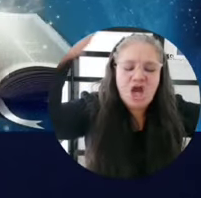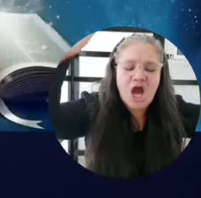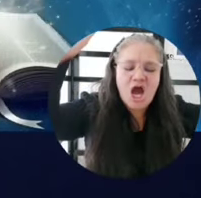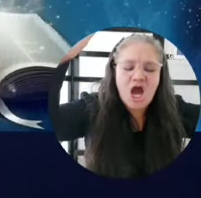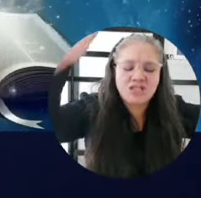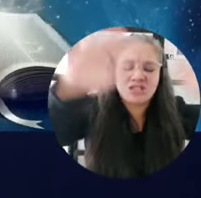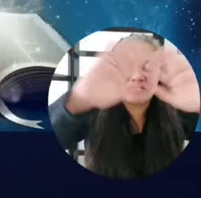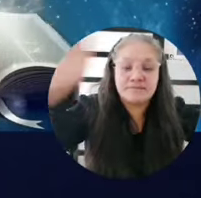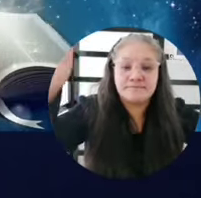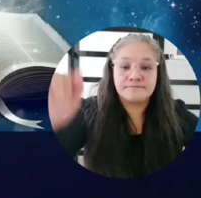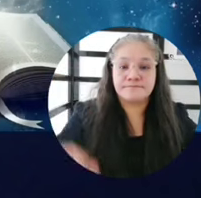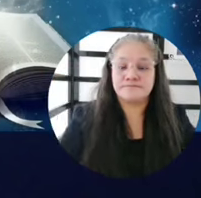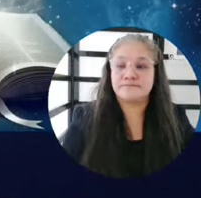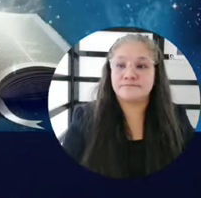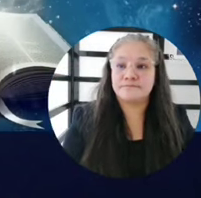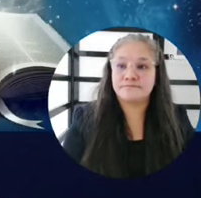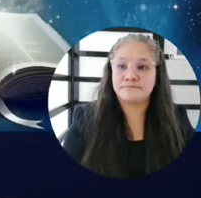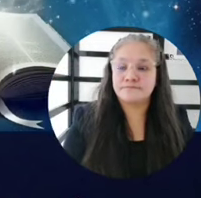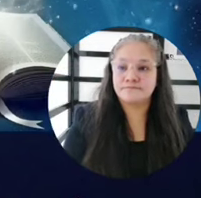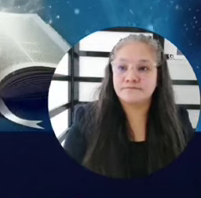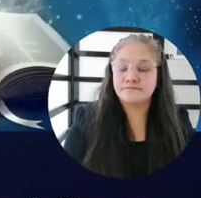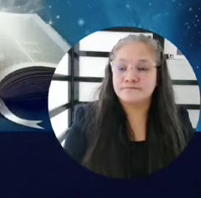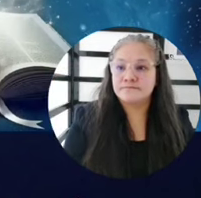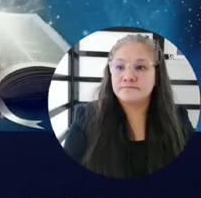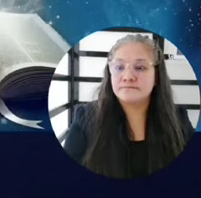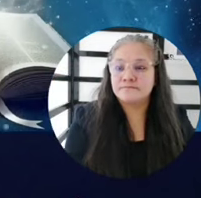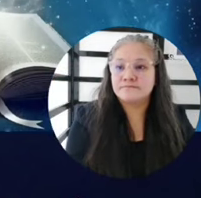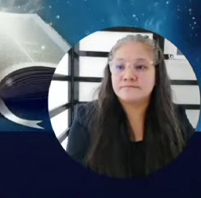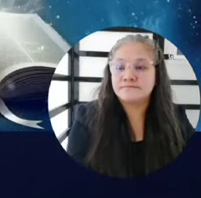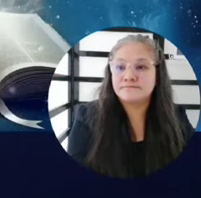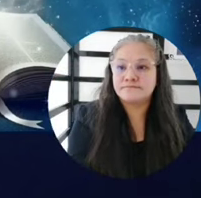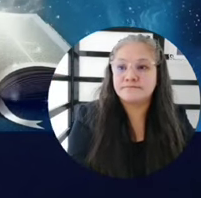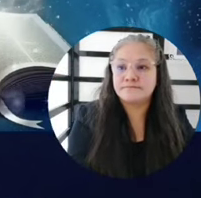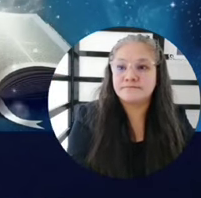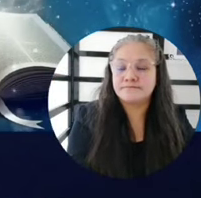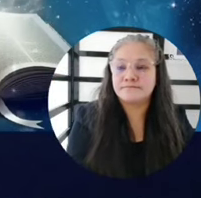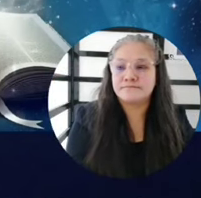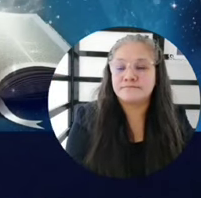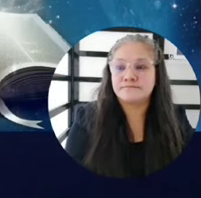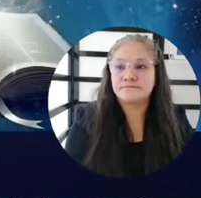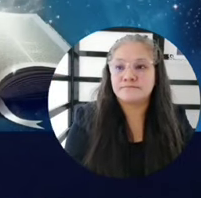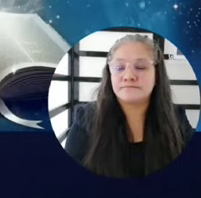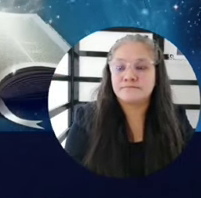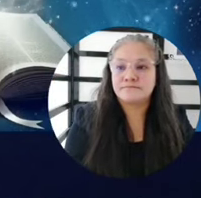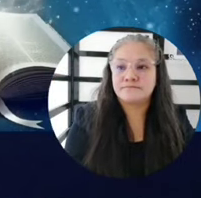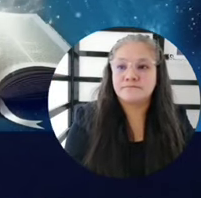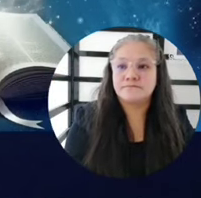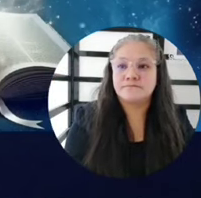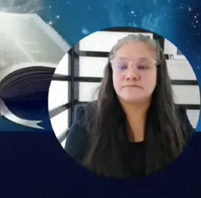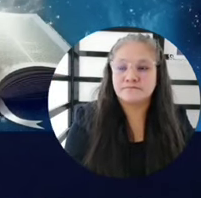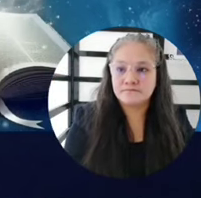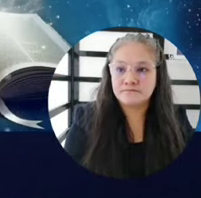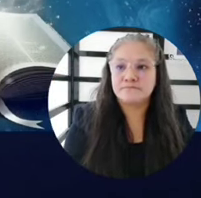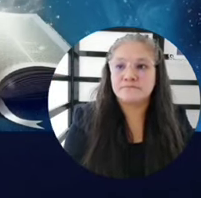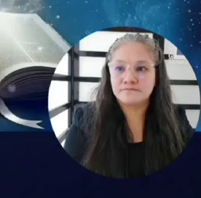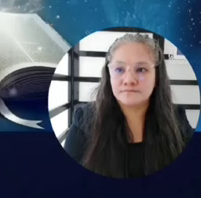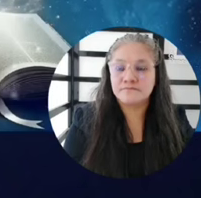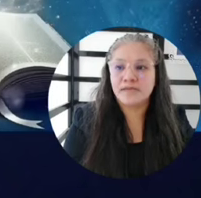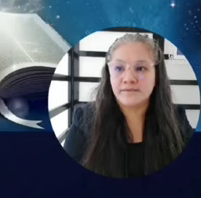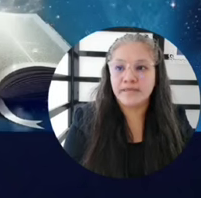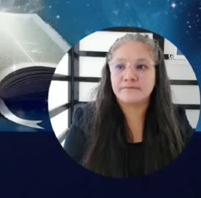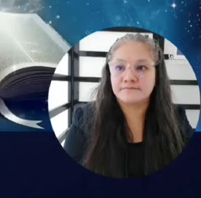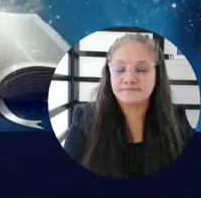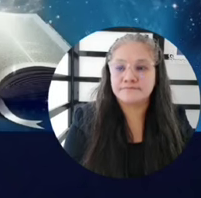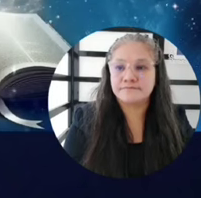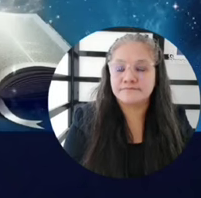que respetarlo, hay que seguirlo predicando, obreros de Dios que estamos en esta noche. Pero usted no puede de ninguna manera alivianar esto, hay que